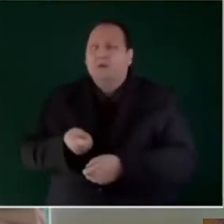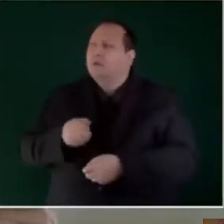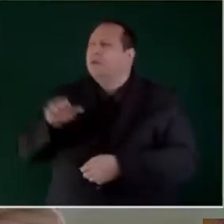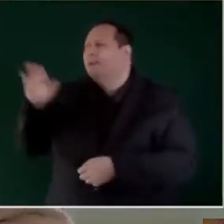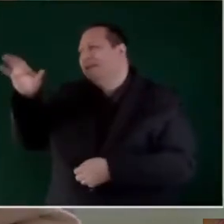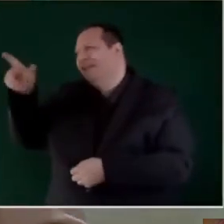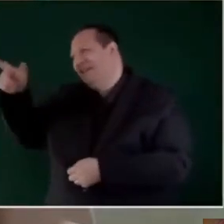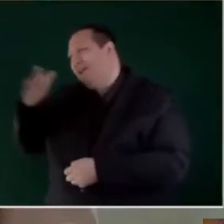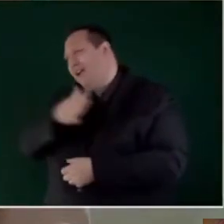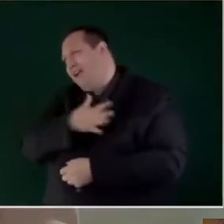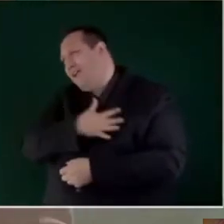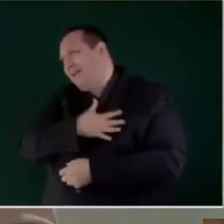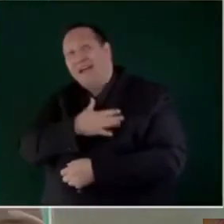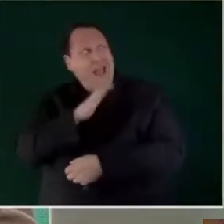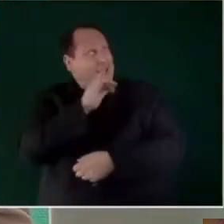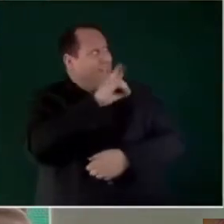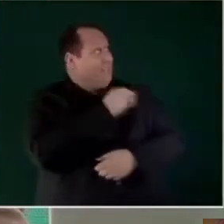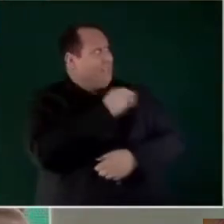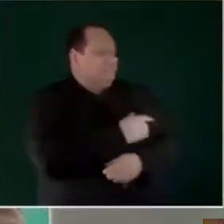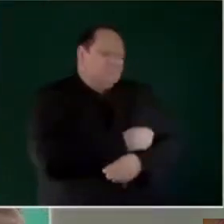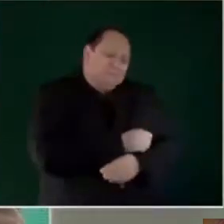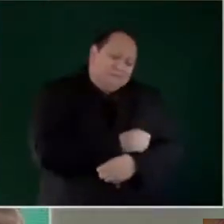querés, Casilda?